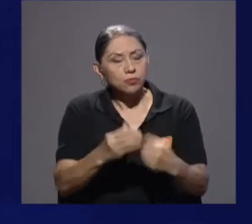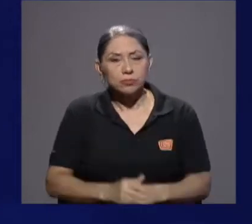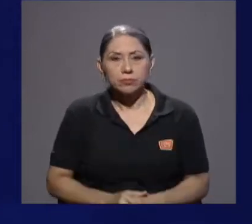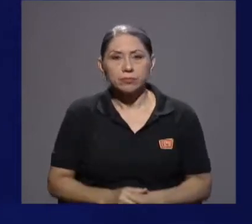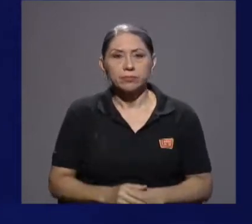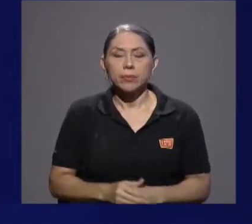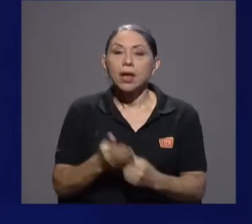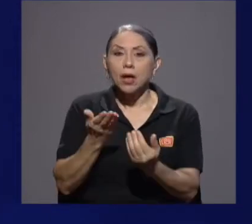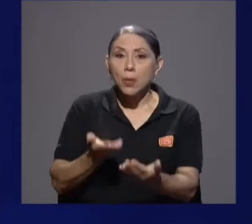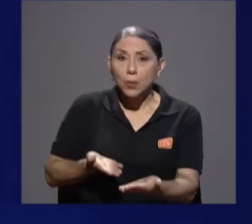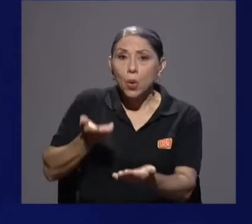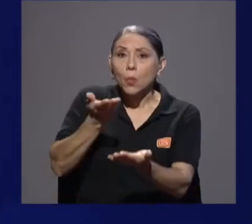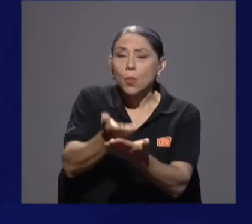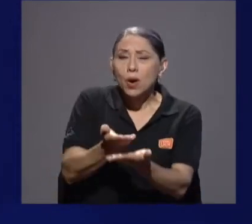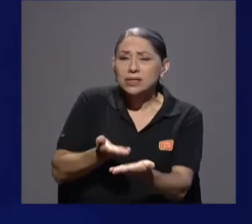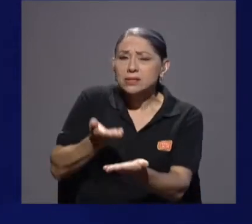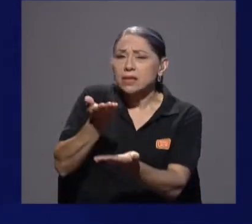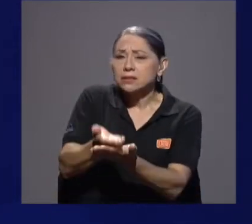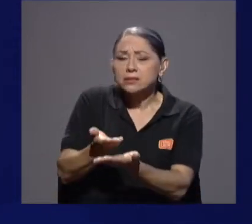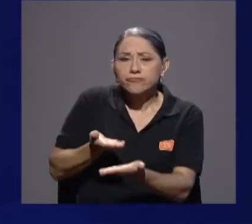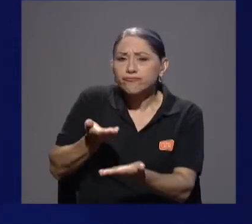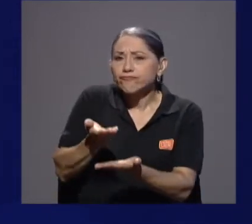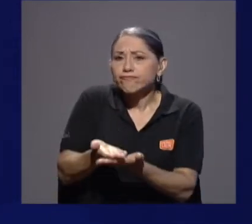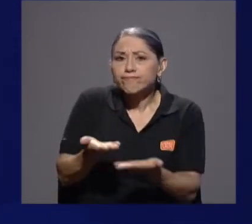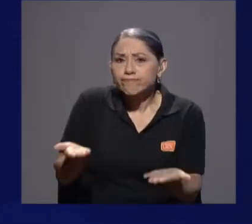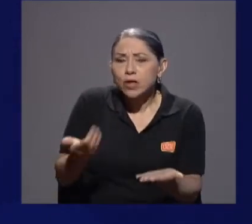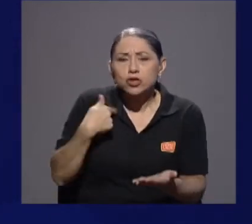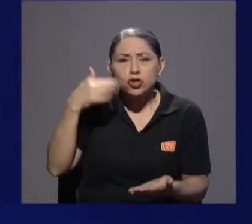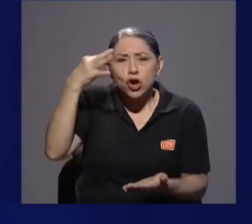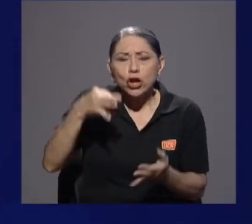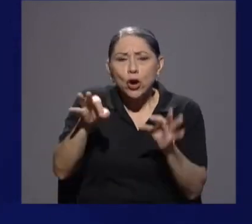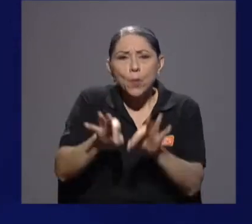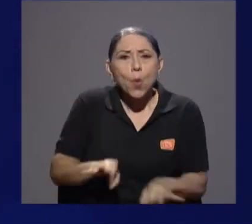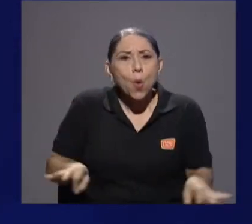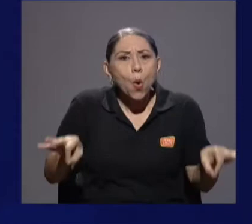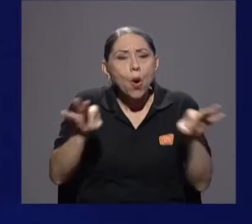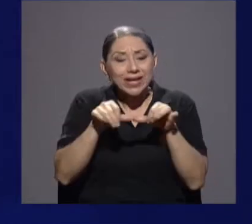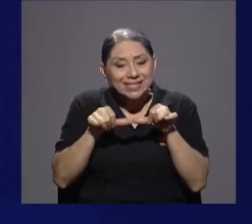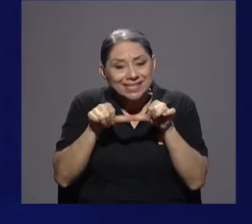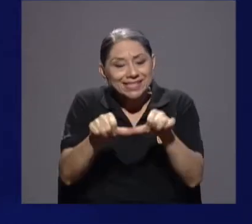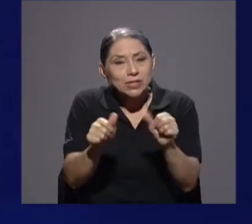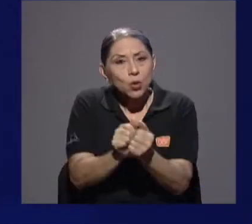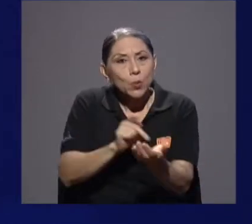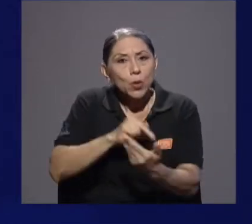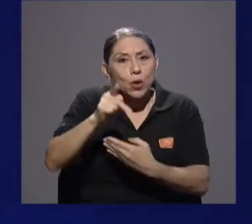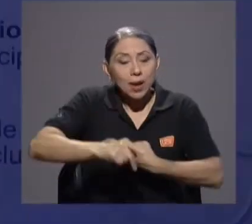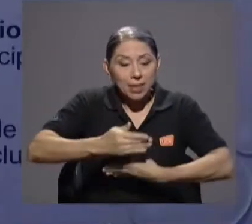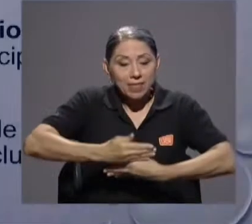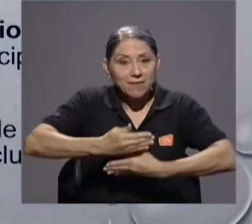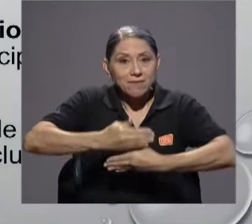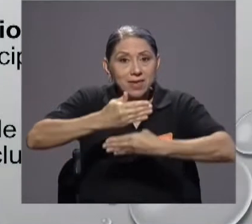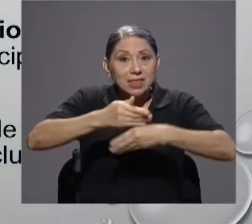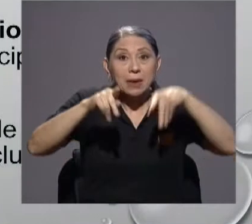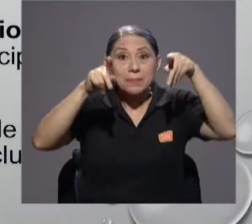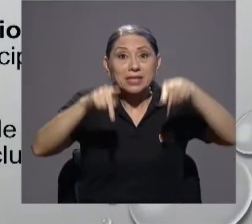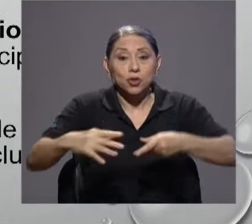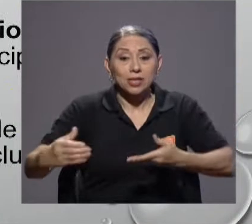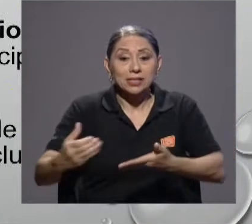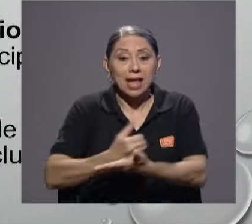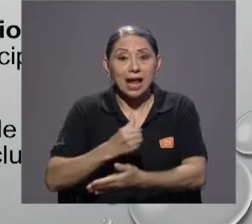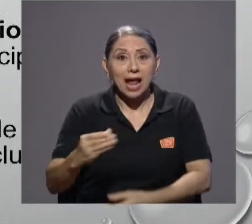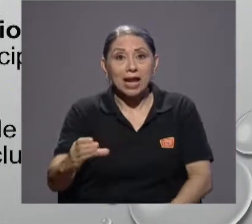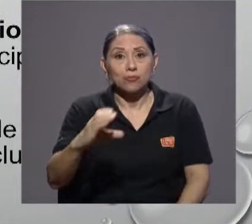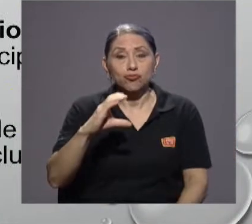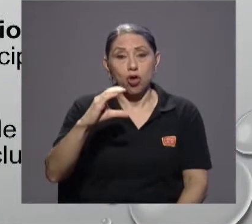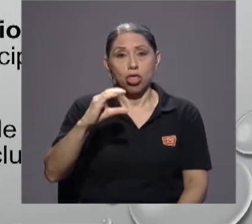Propuestas, yo creo que es esencial seguir el programa de vivienda para las personas de menores ingresos. Ese